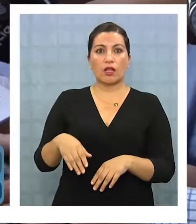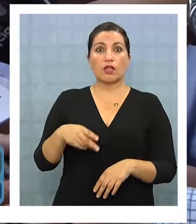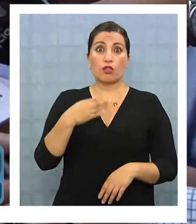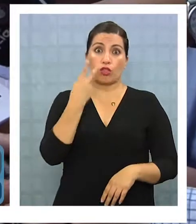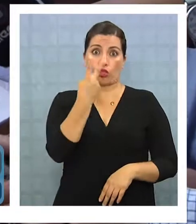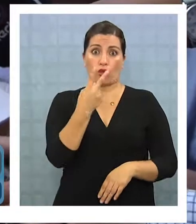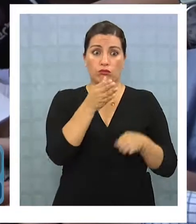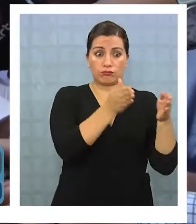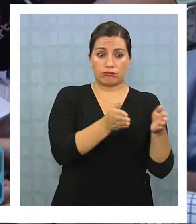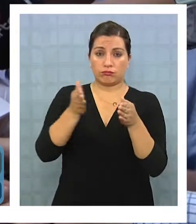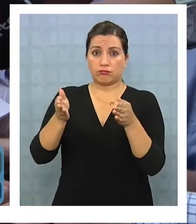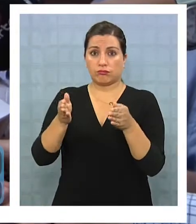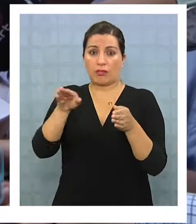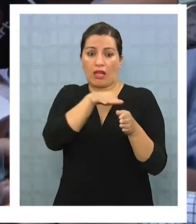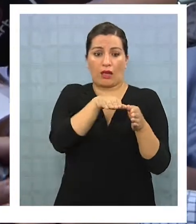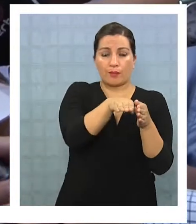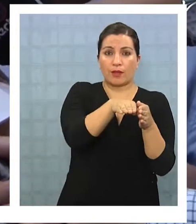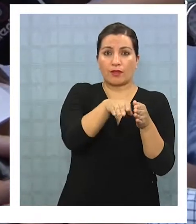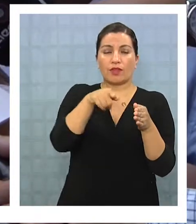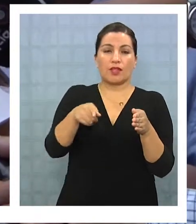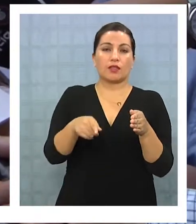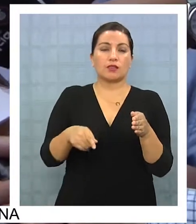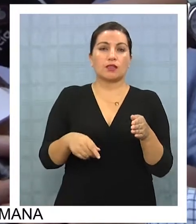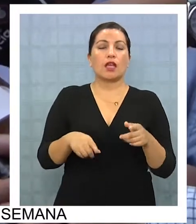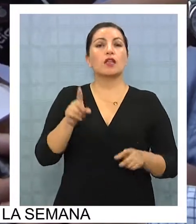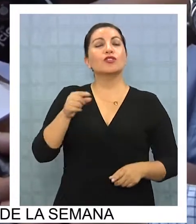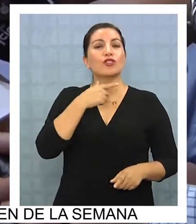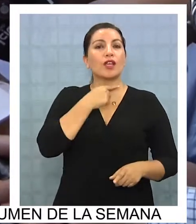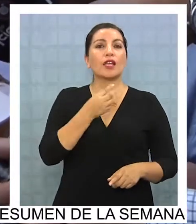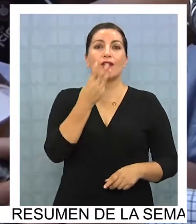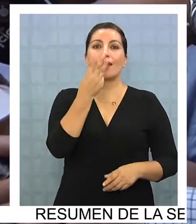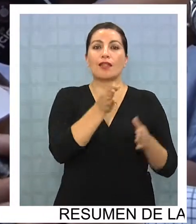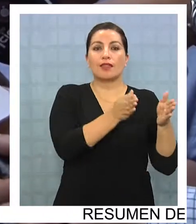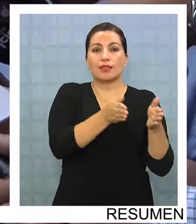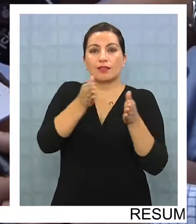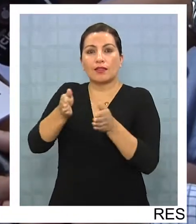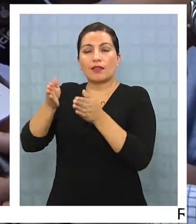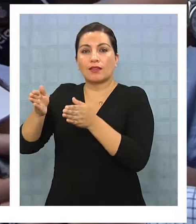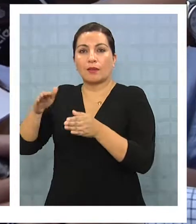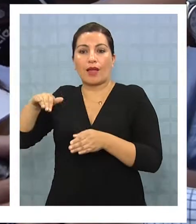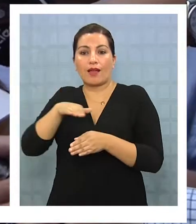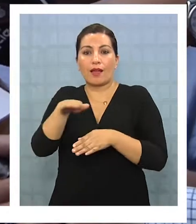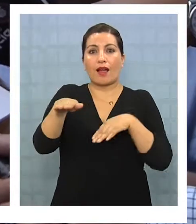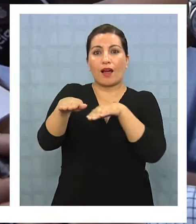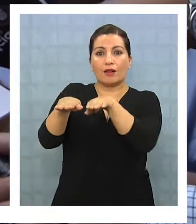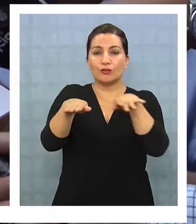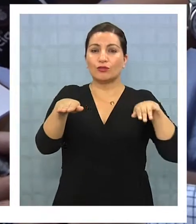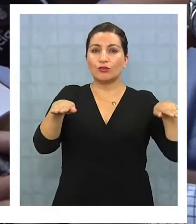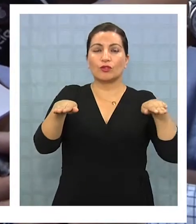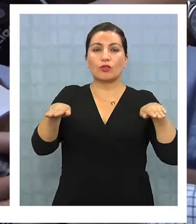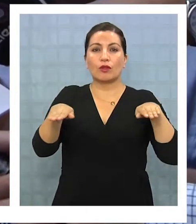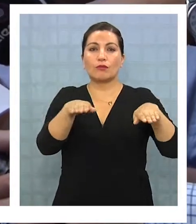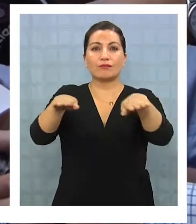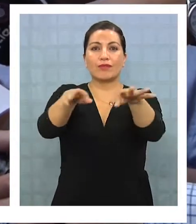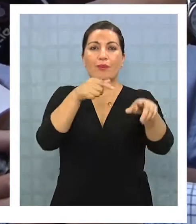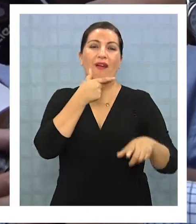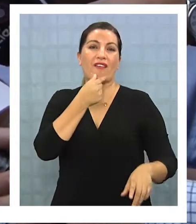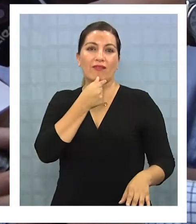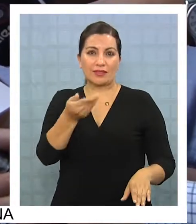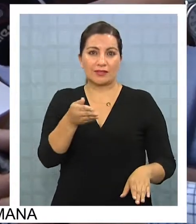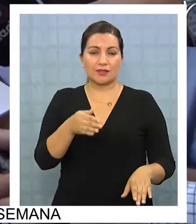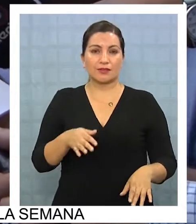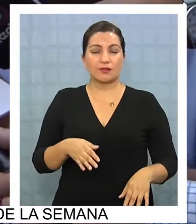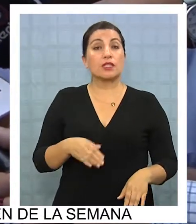pistas. Entonces la idea del parvial era justamente poder tener tres pistas liberadas para que el flujo vehicular fuese más expedito.